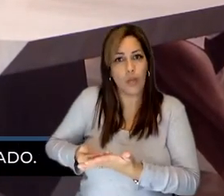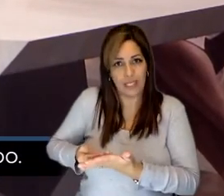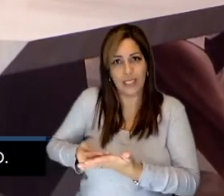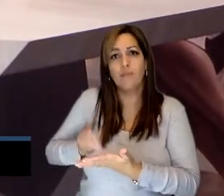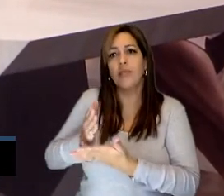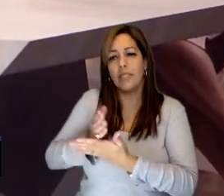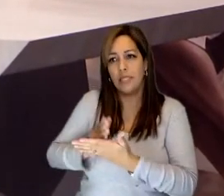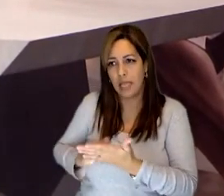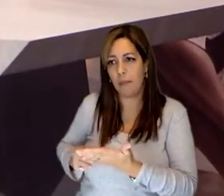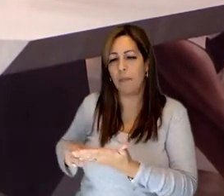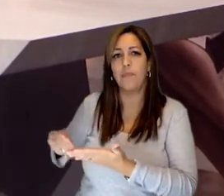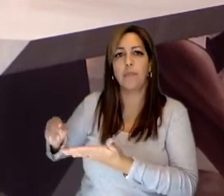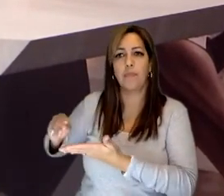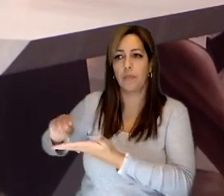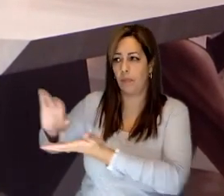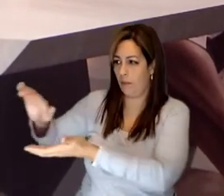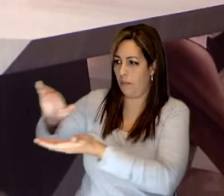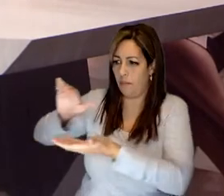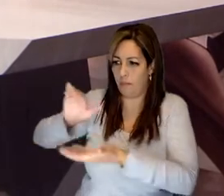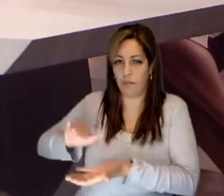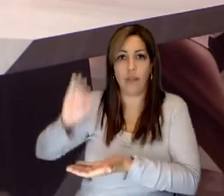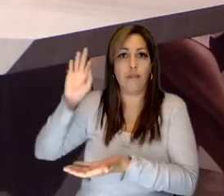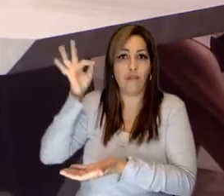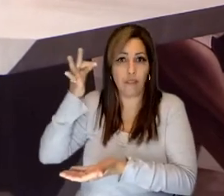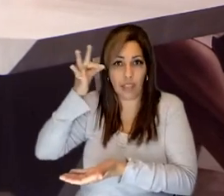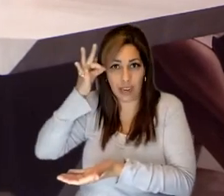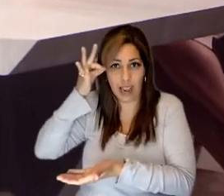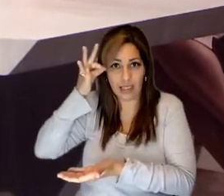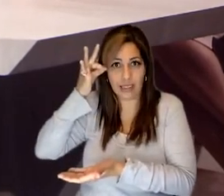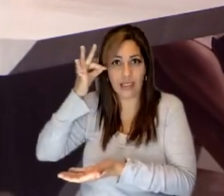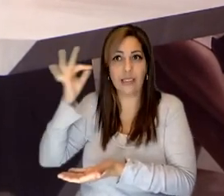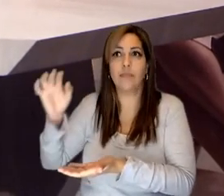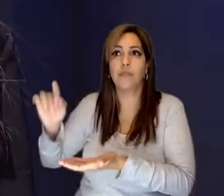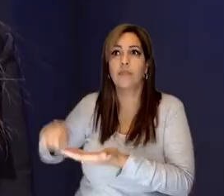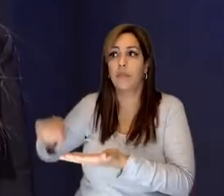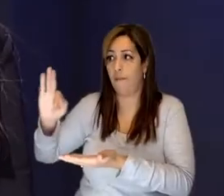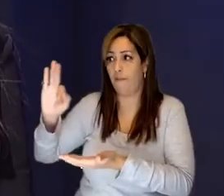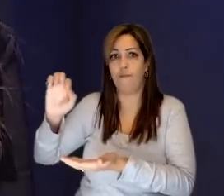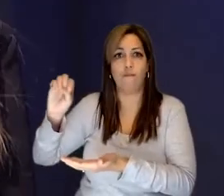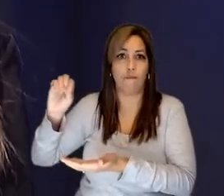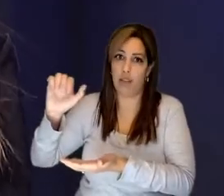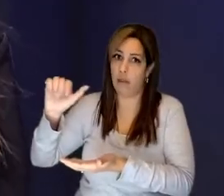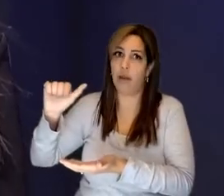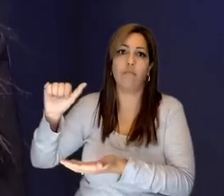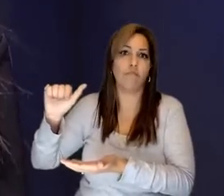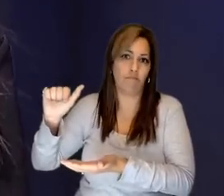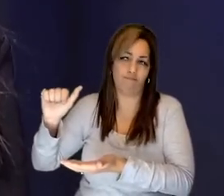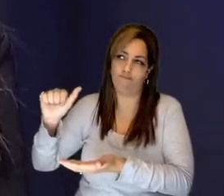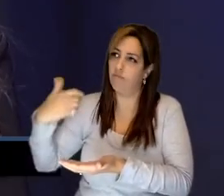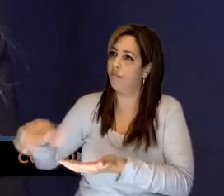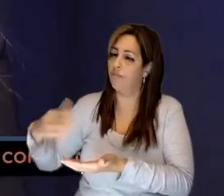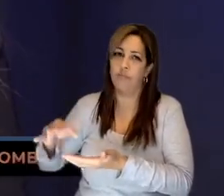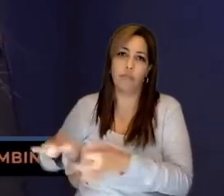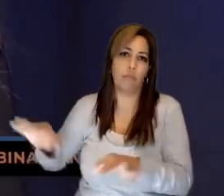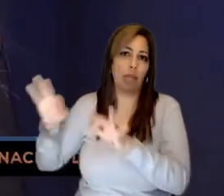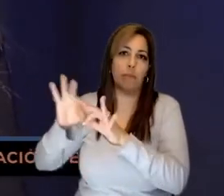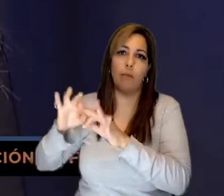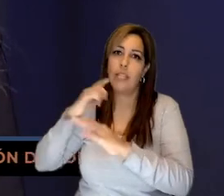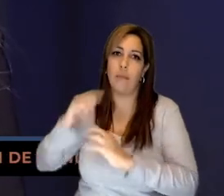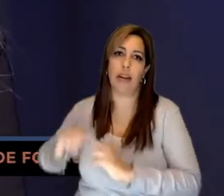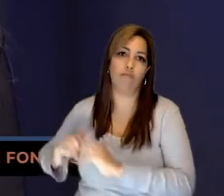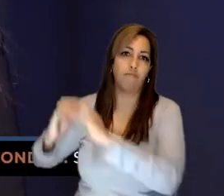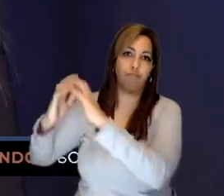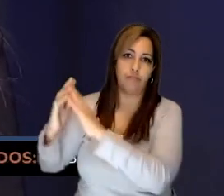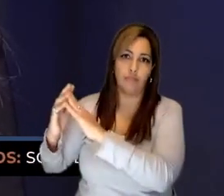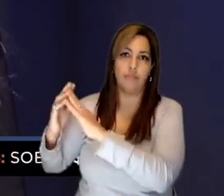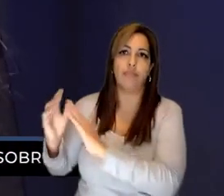de fondos, de fuentes de fondo para el proyecto. Tenemos fondos federales. FEMA juega un papel bien importante, ¿verdad?, okay. en la recuperación de